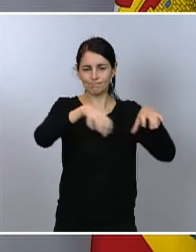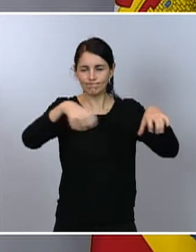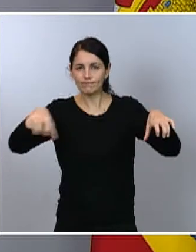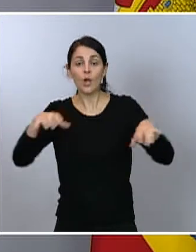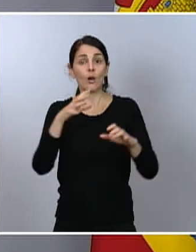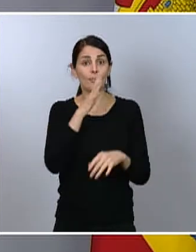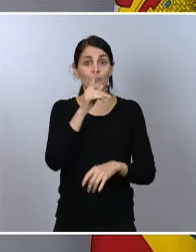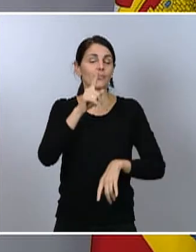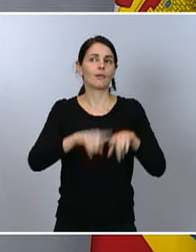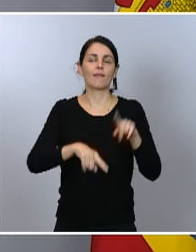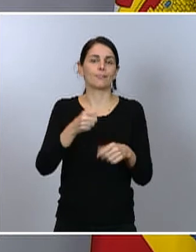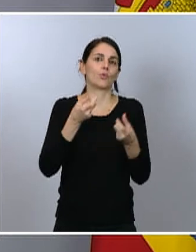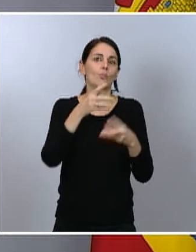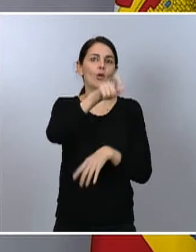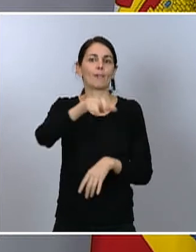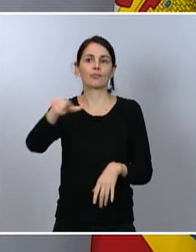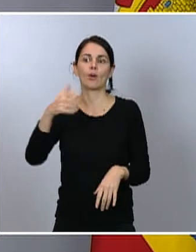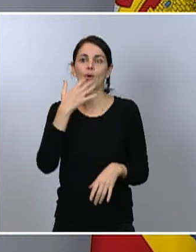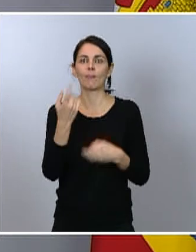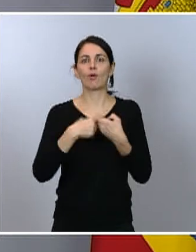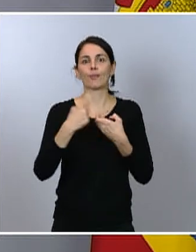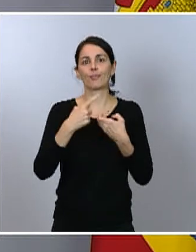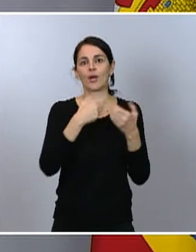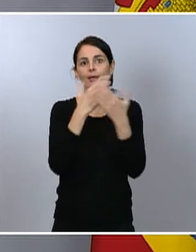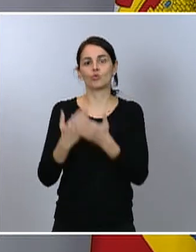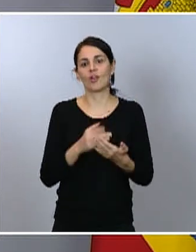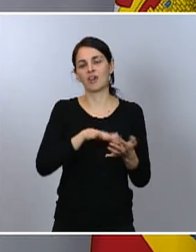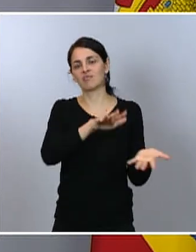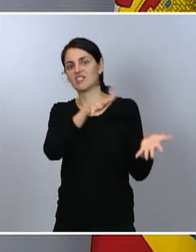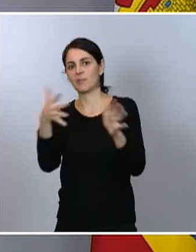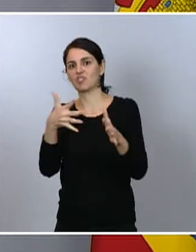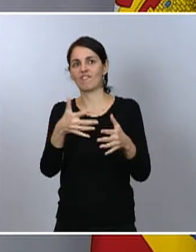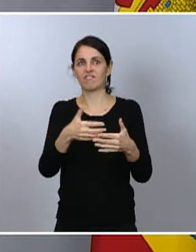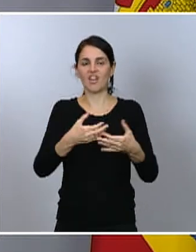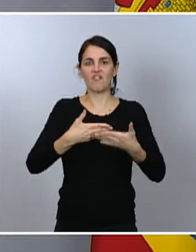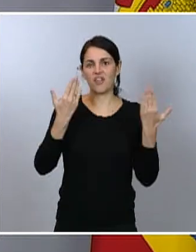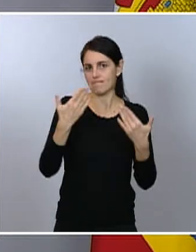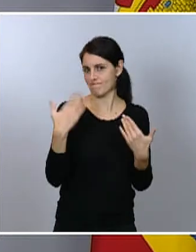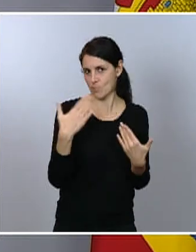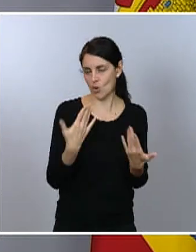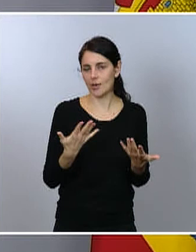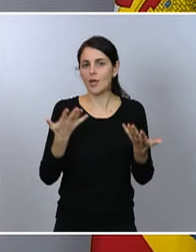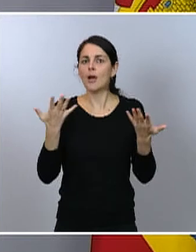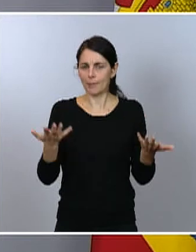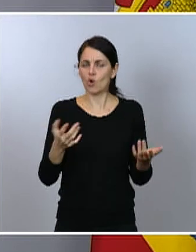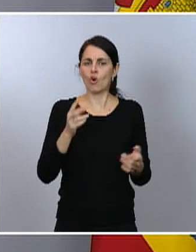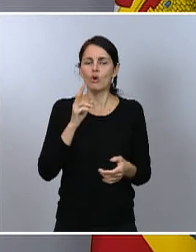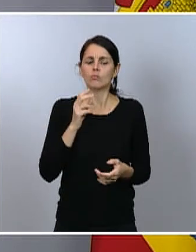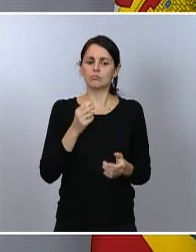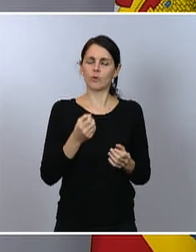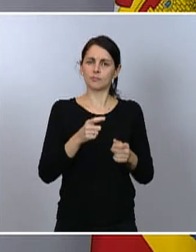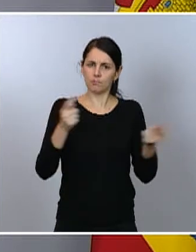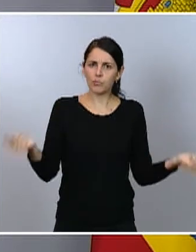tenemos no nos permite tener una estimación estable, pero sí que proporcionamos datos de cómo es